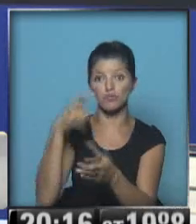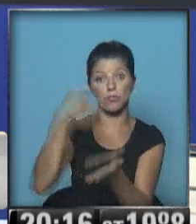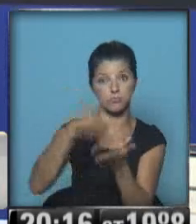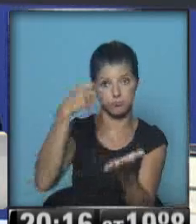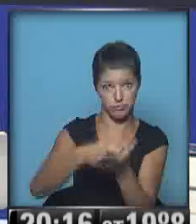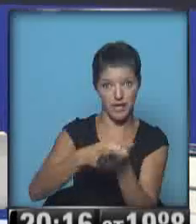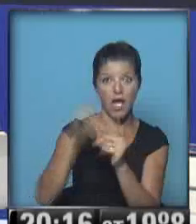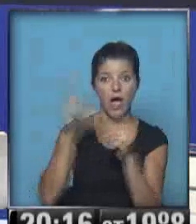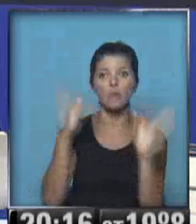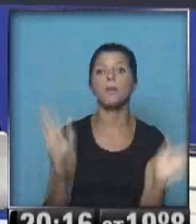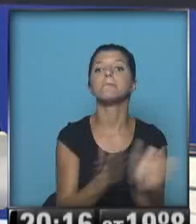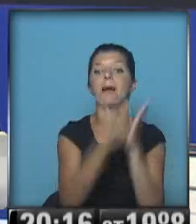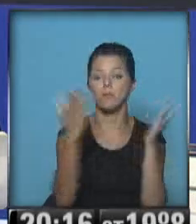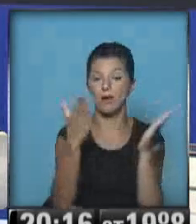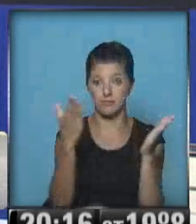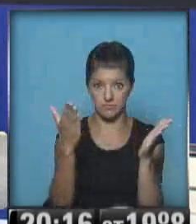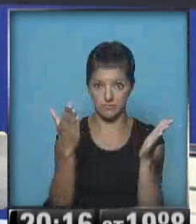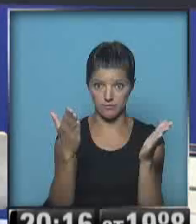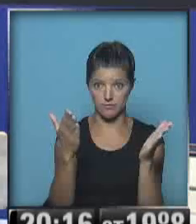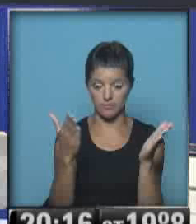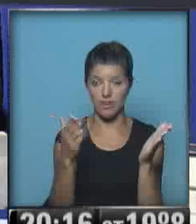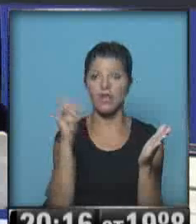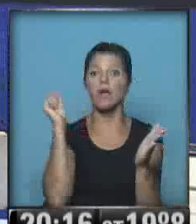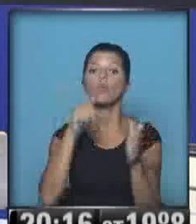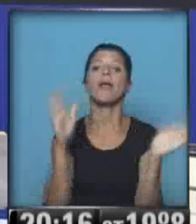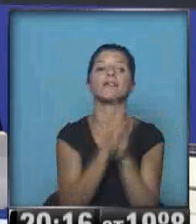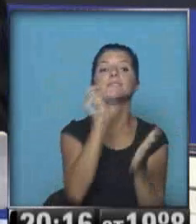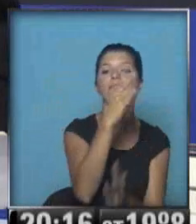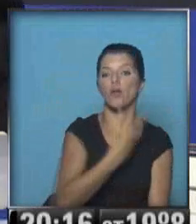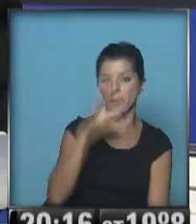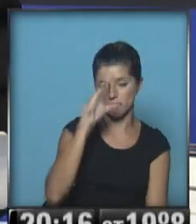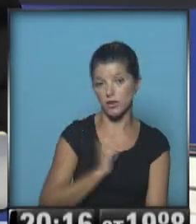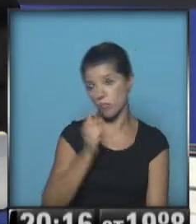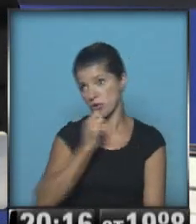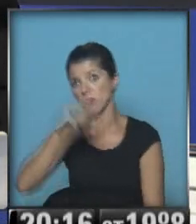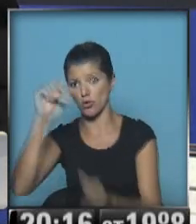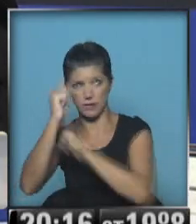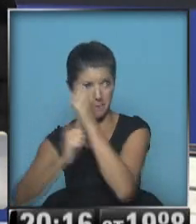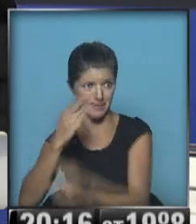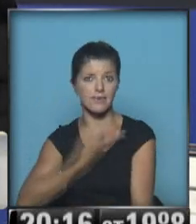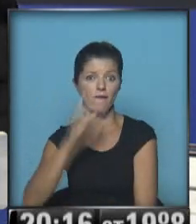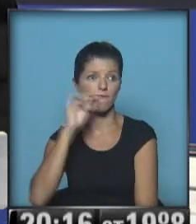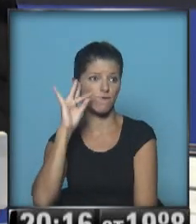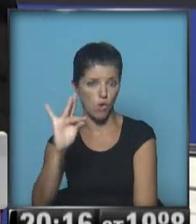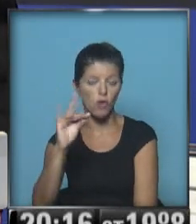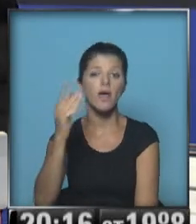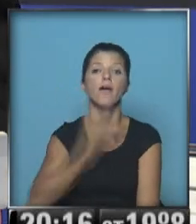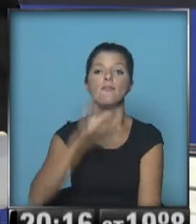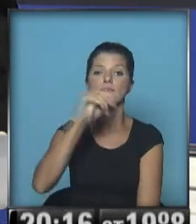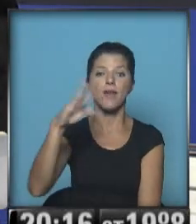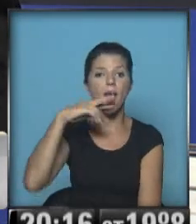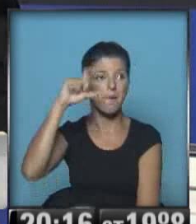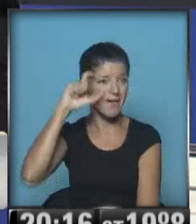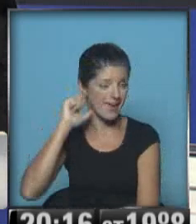piraci que era una revista eh de la dictadura Al igual queas empresa lo hacía Ford lo hacía fravega lo hacía IBM lo hacía Bun